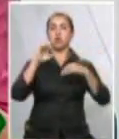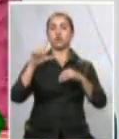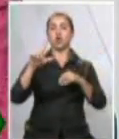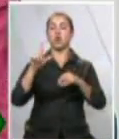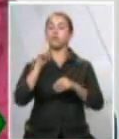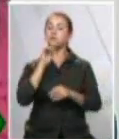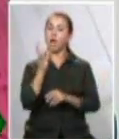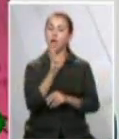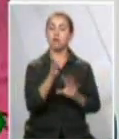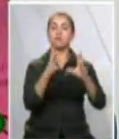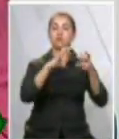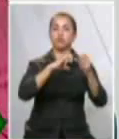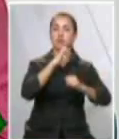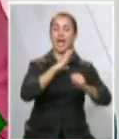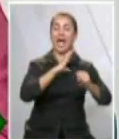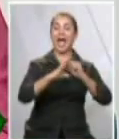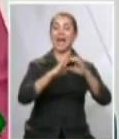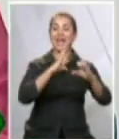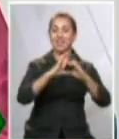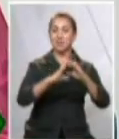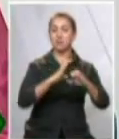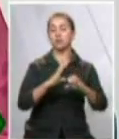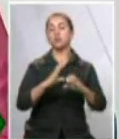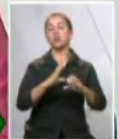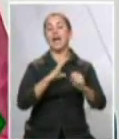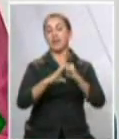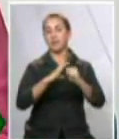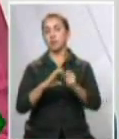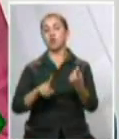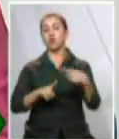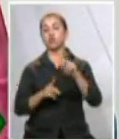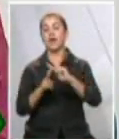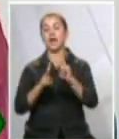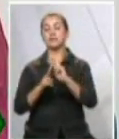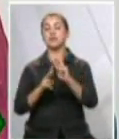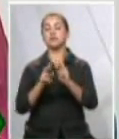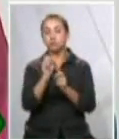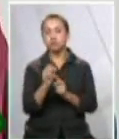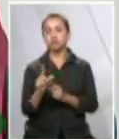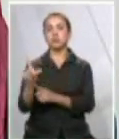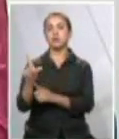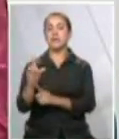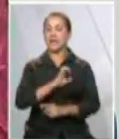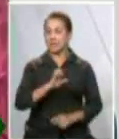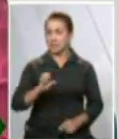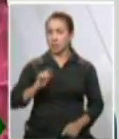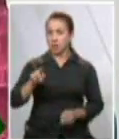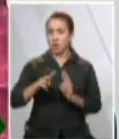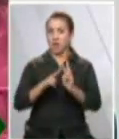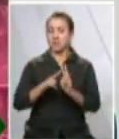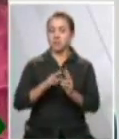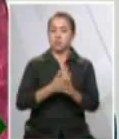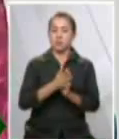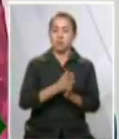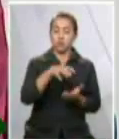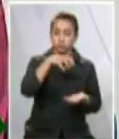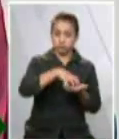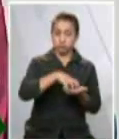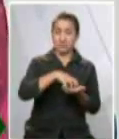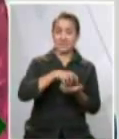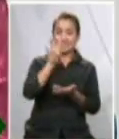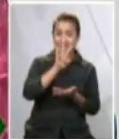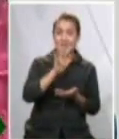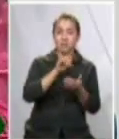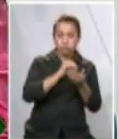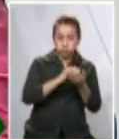Está el mundo académico, está el mundo de quienes ejecutan estas iniciativas, el Estado. Entonces, desde SENADI nosotros estamos